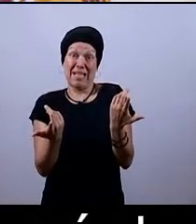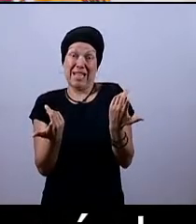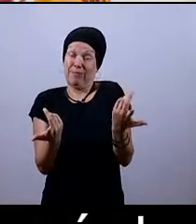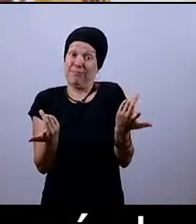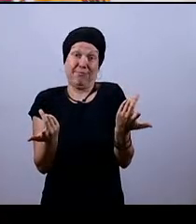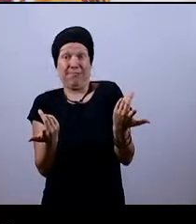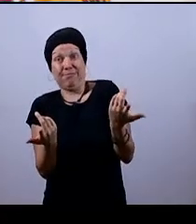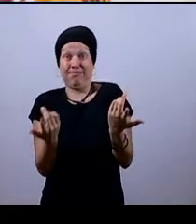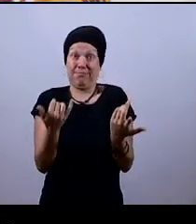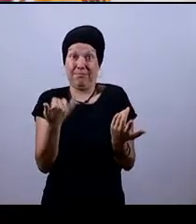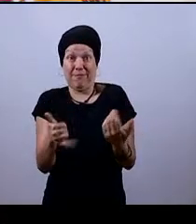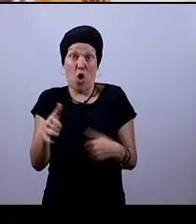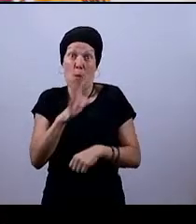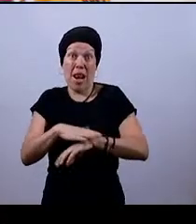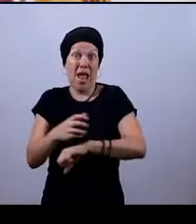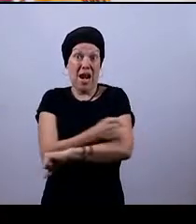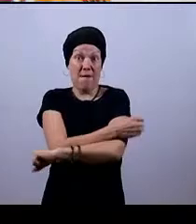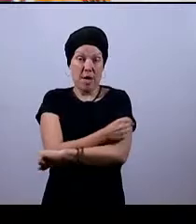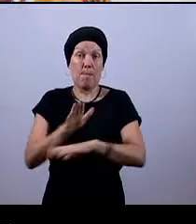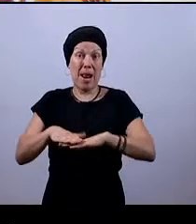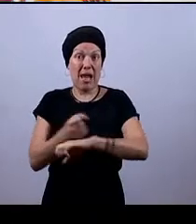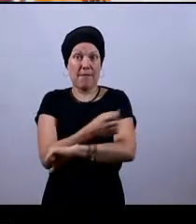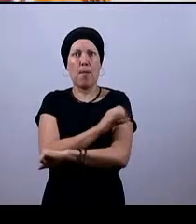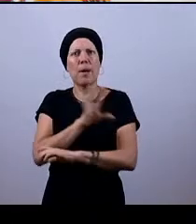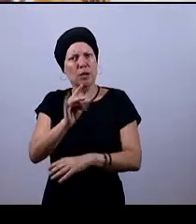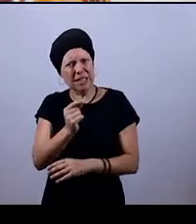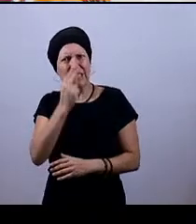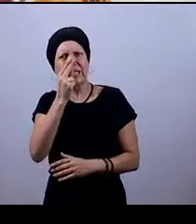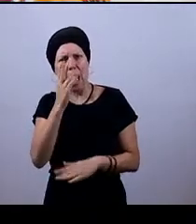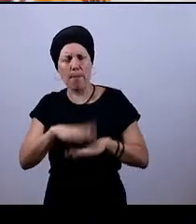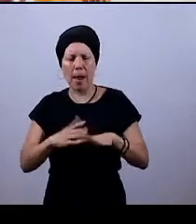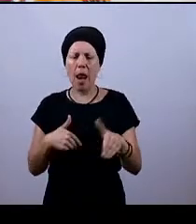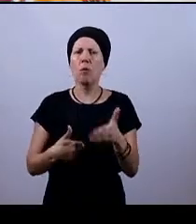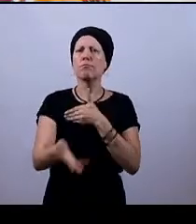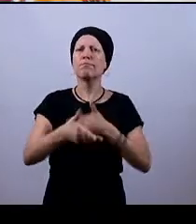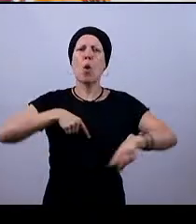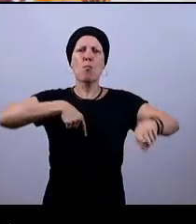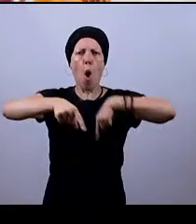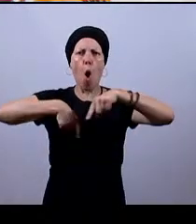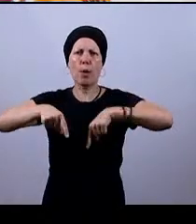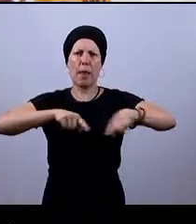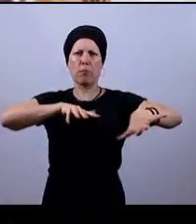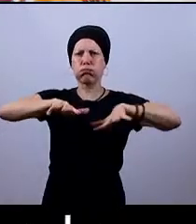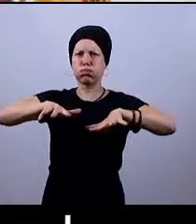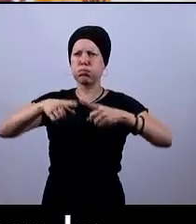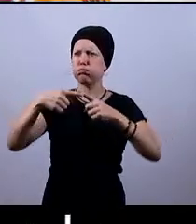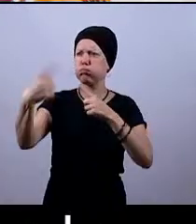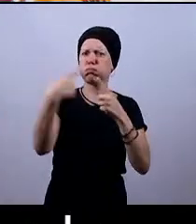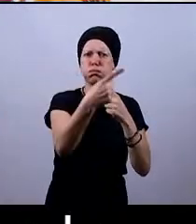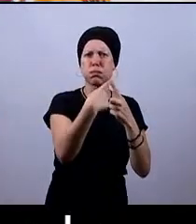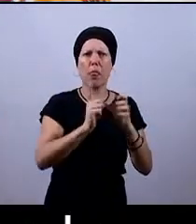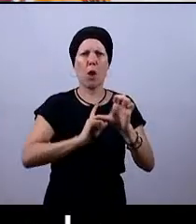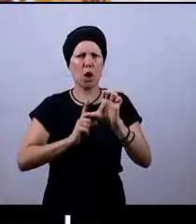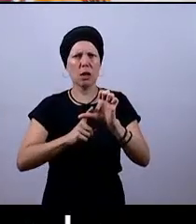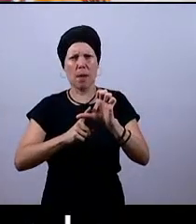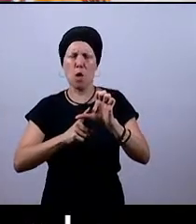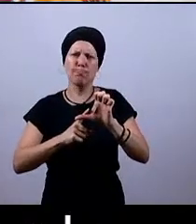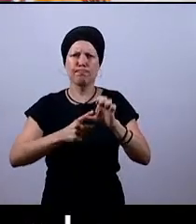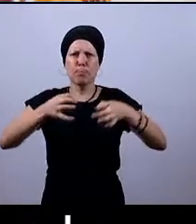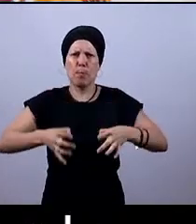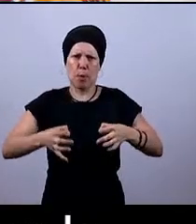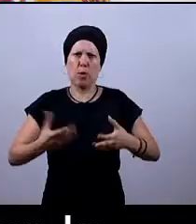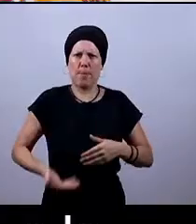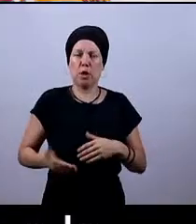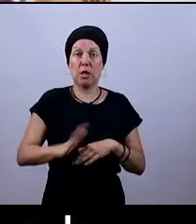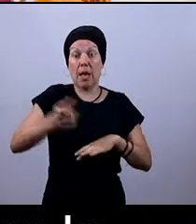para Renfe, pero que sí son de interés para garantizar la movilidad de los extremeños y para fijar población